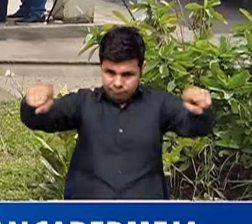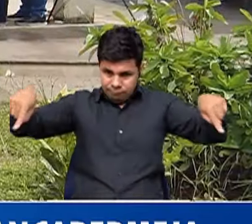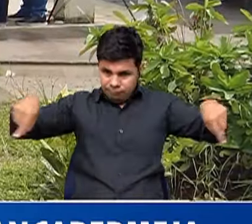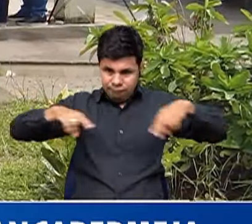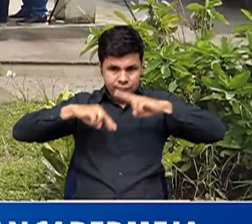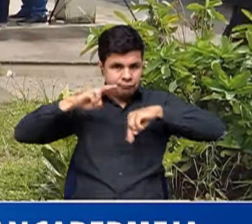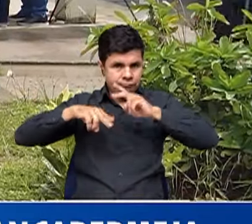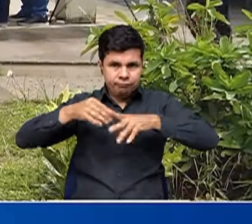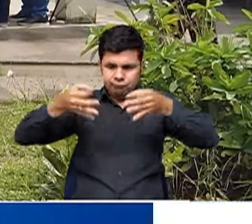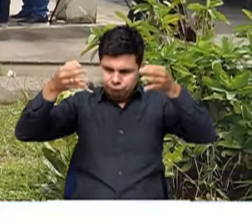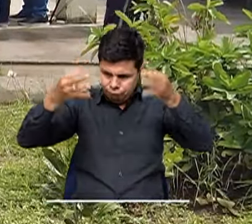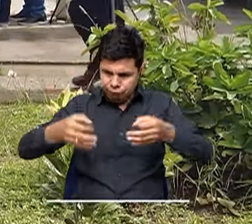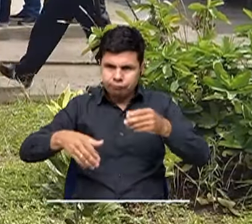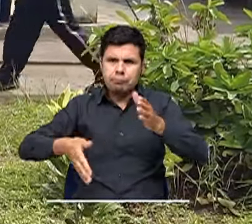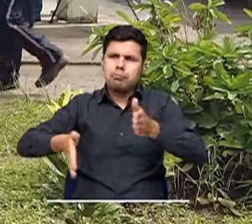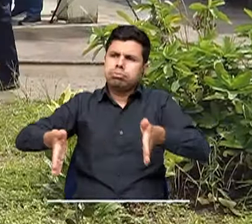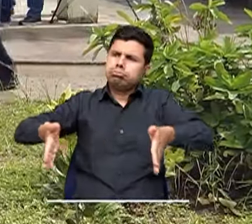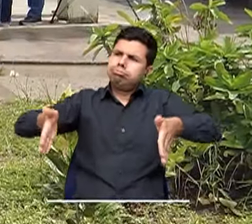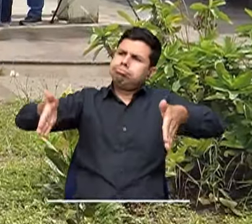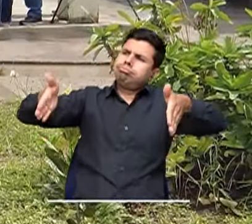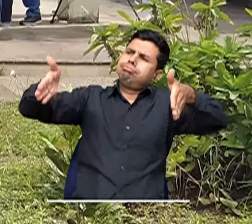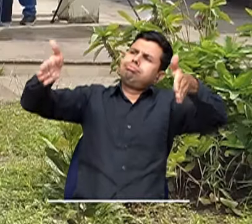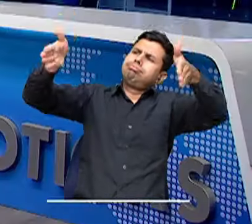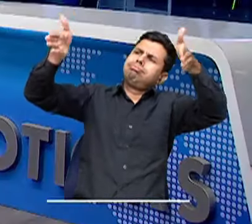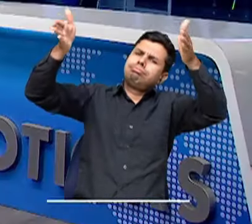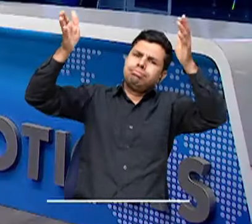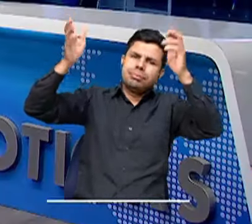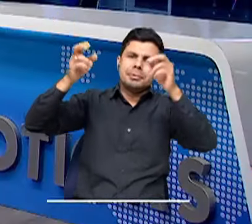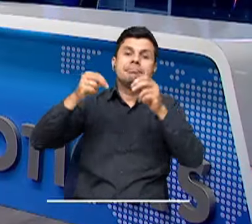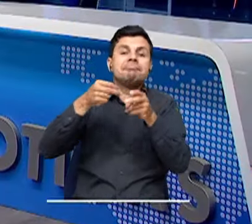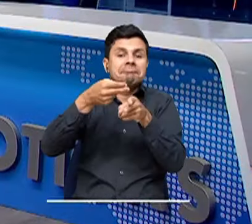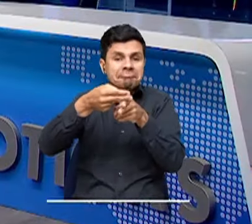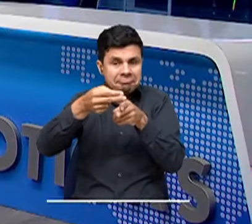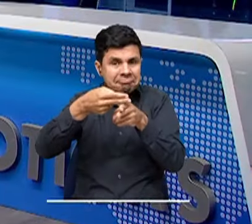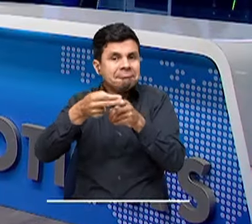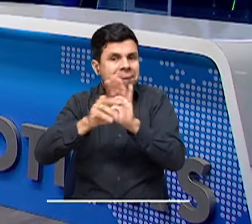la construcción del edificio en donde muy pronto se espera